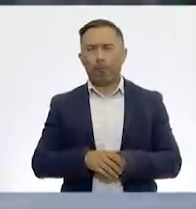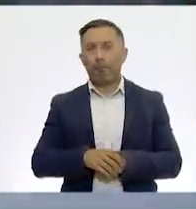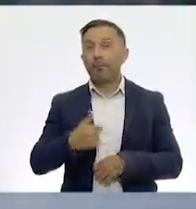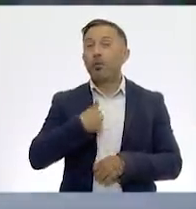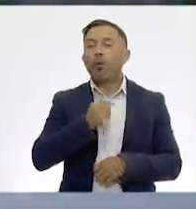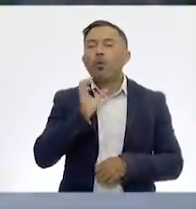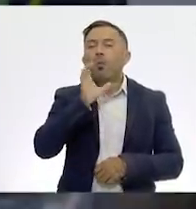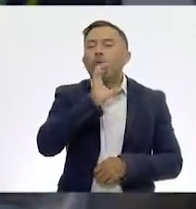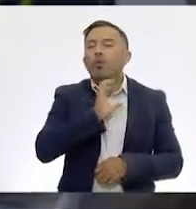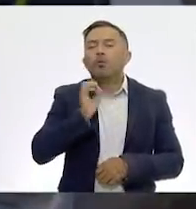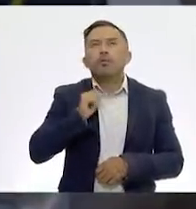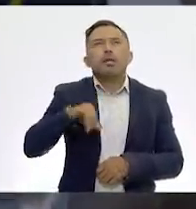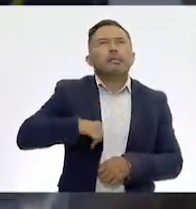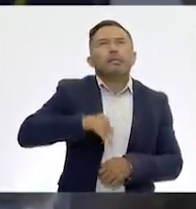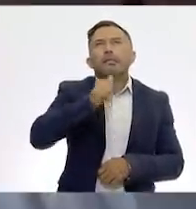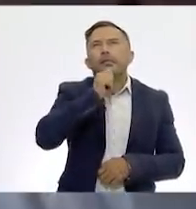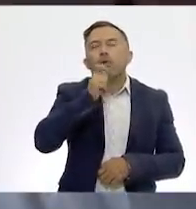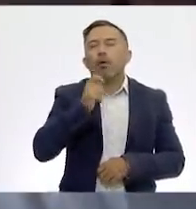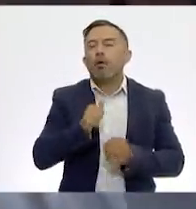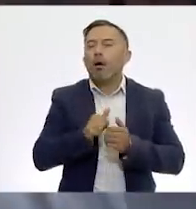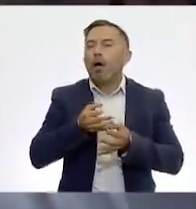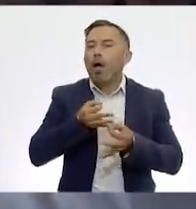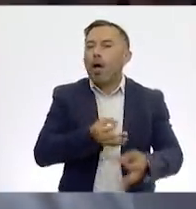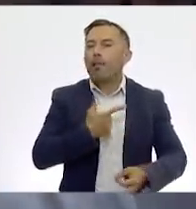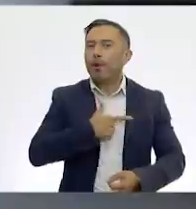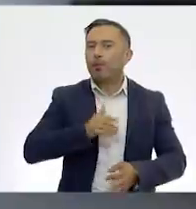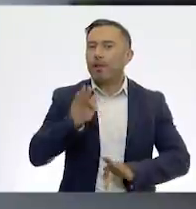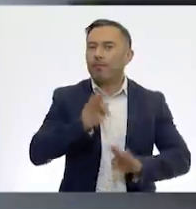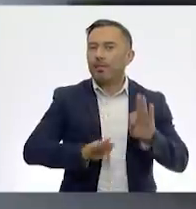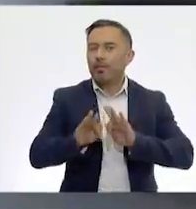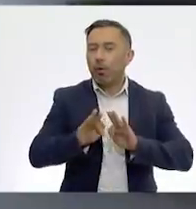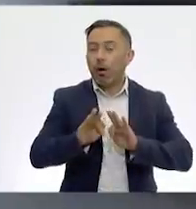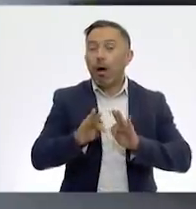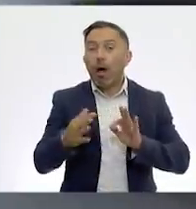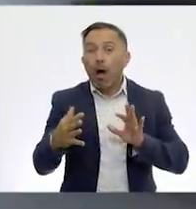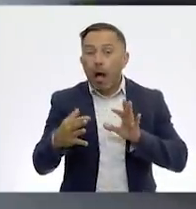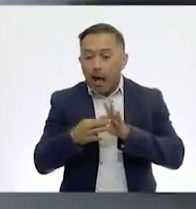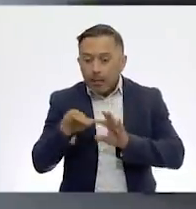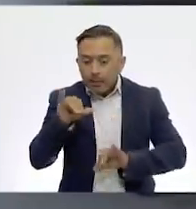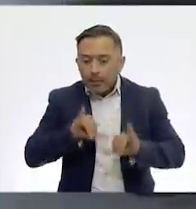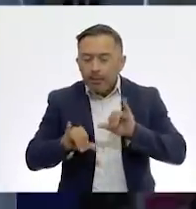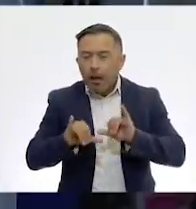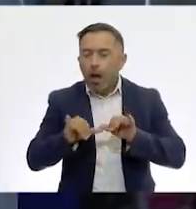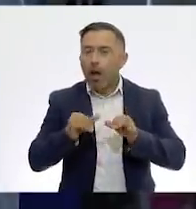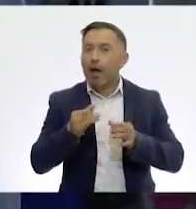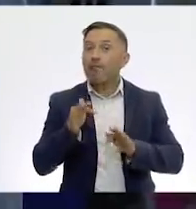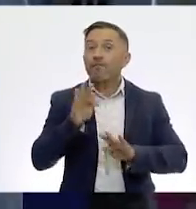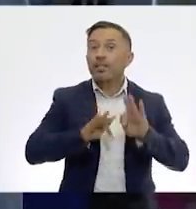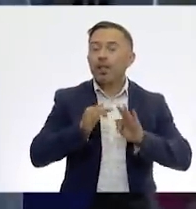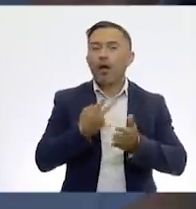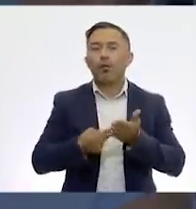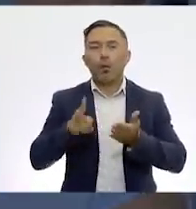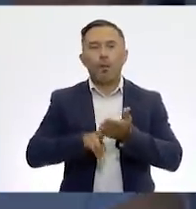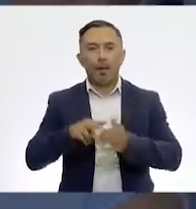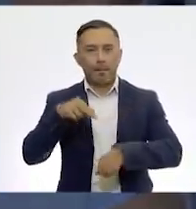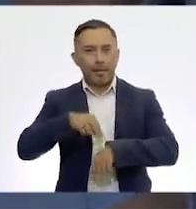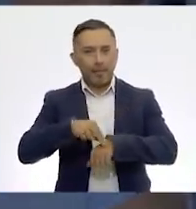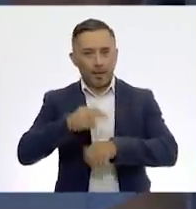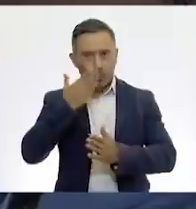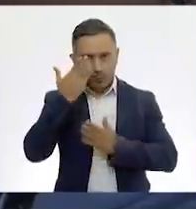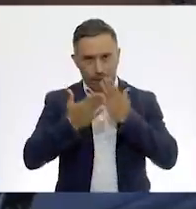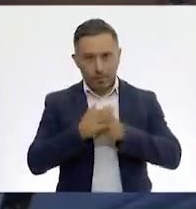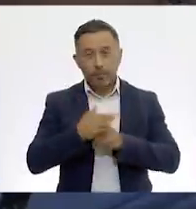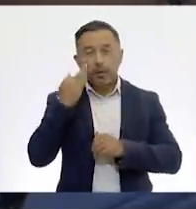fueron mis ganas de conectar con el lado humano de la ciencia lo que me llevó a estudiar física médica. Después de muchos